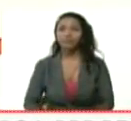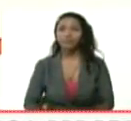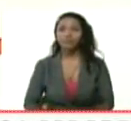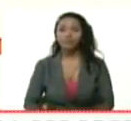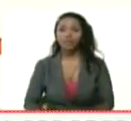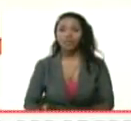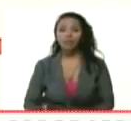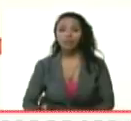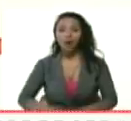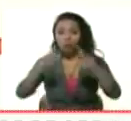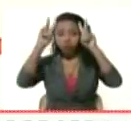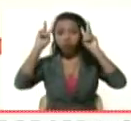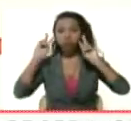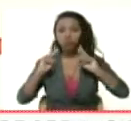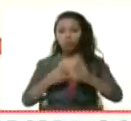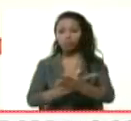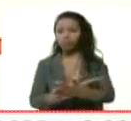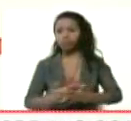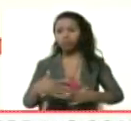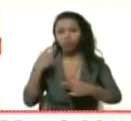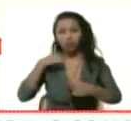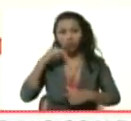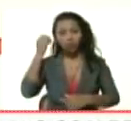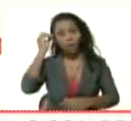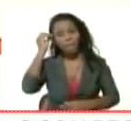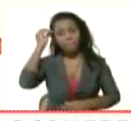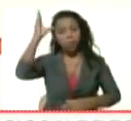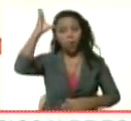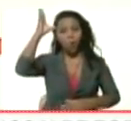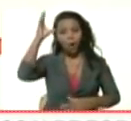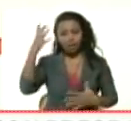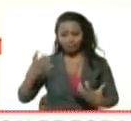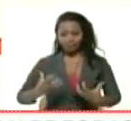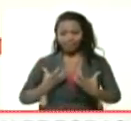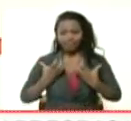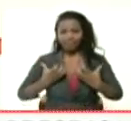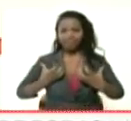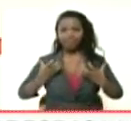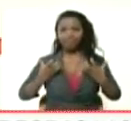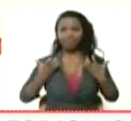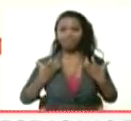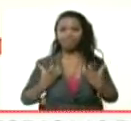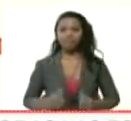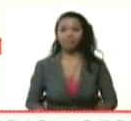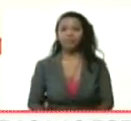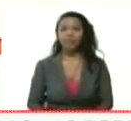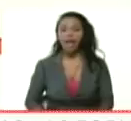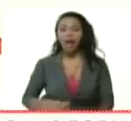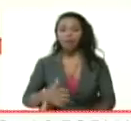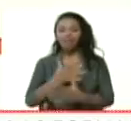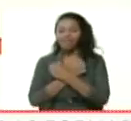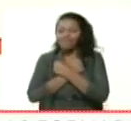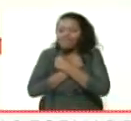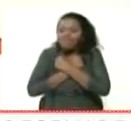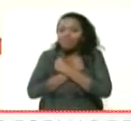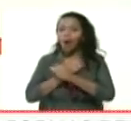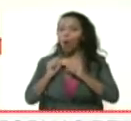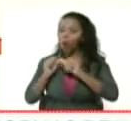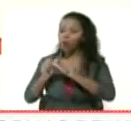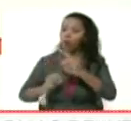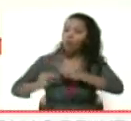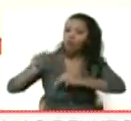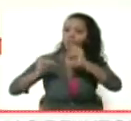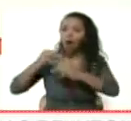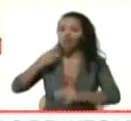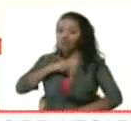la moral a millón y tenemos el calor y la pasión para seguir construyendo